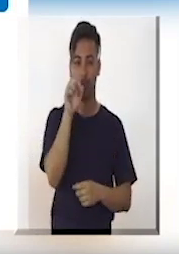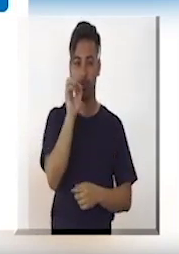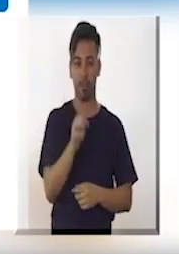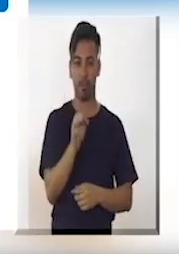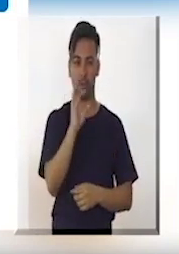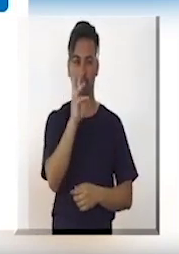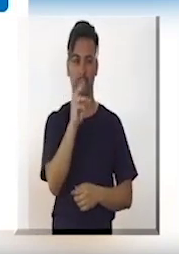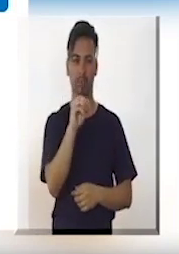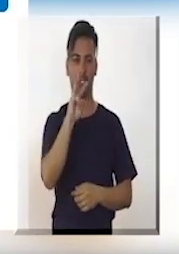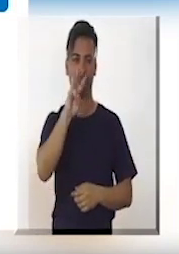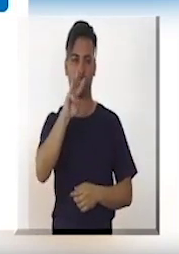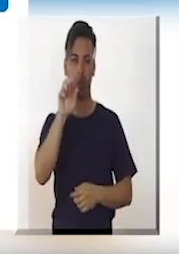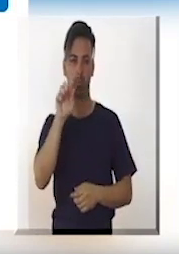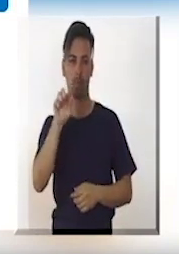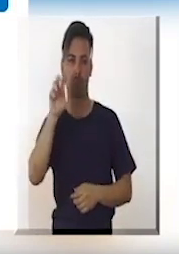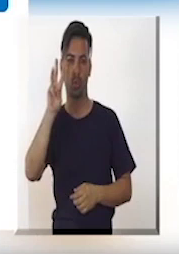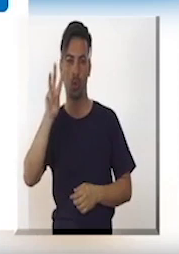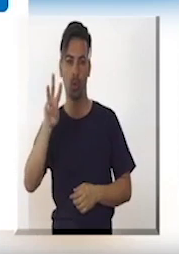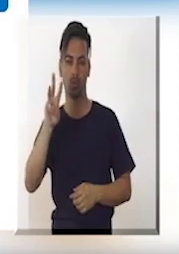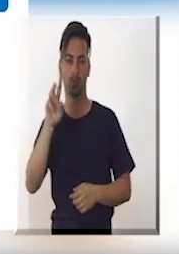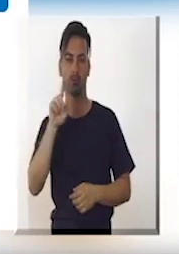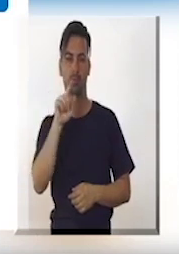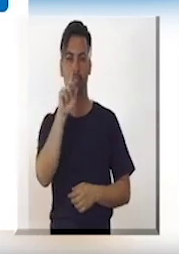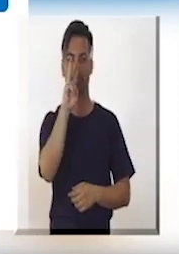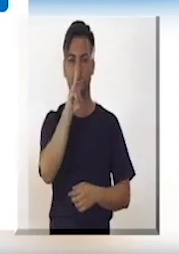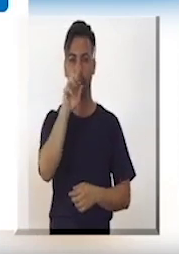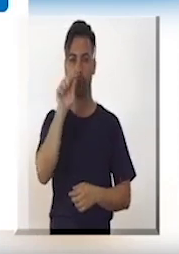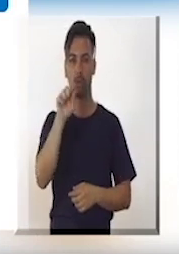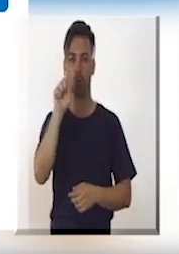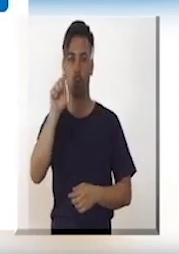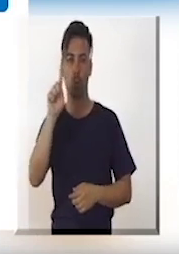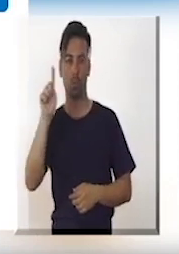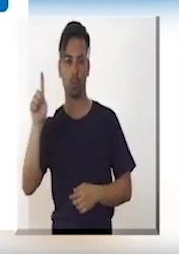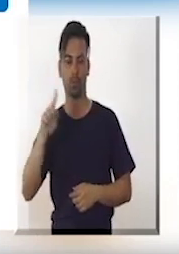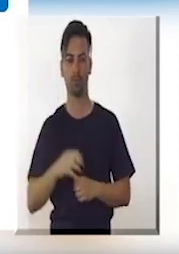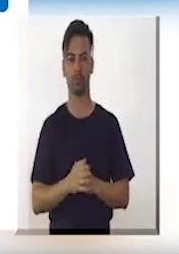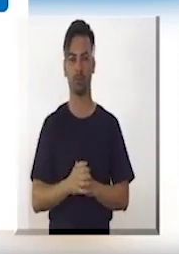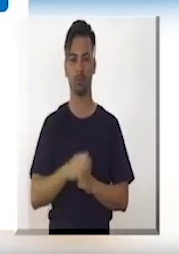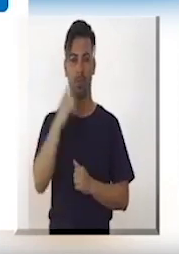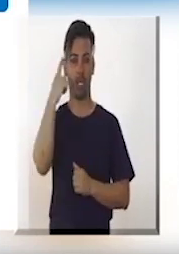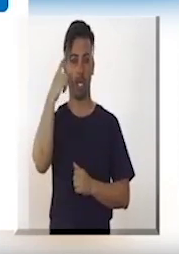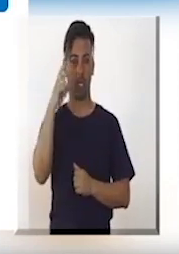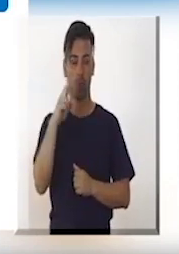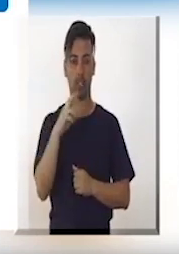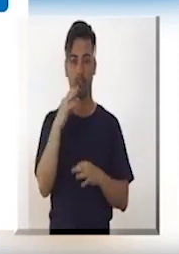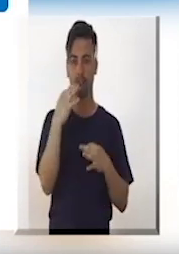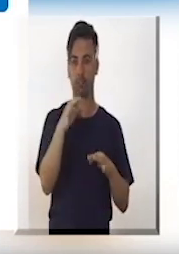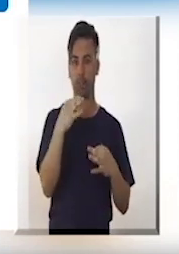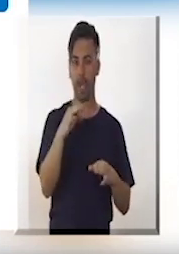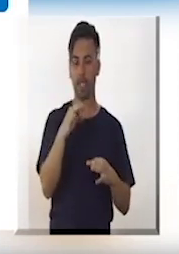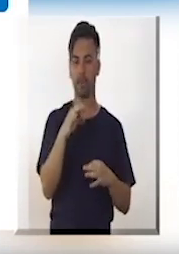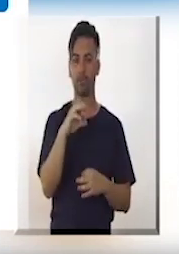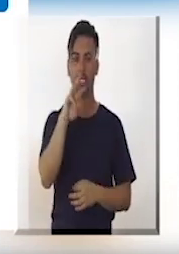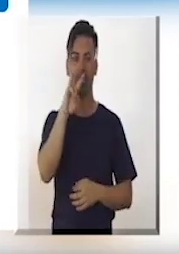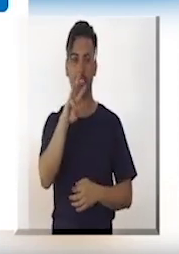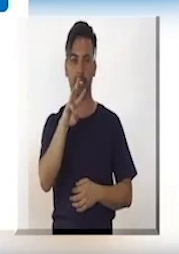y 3.11. Recuerda, comienza en la página 388 y termina en